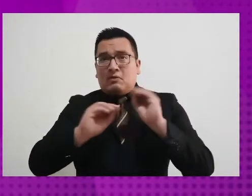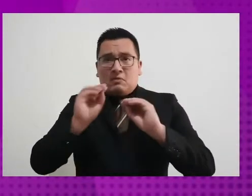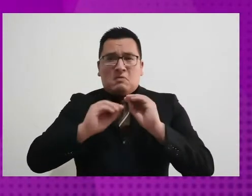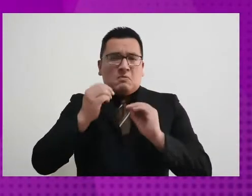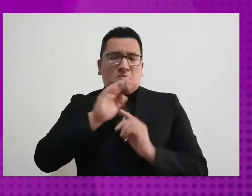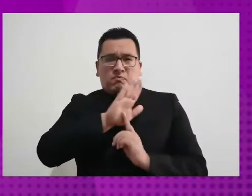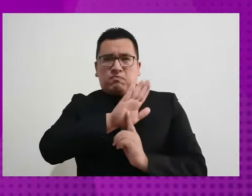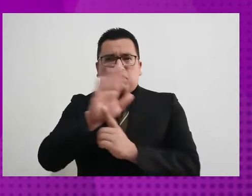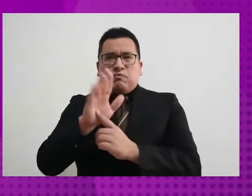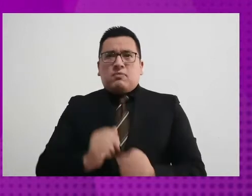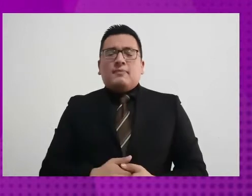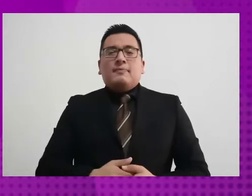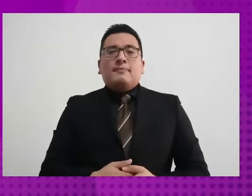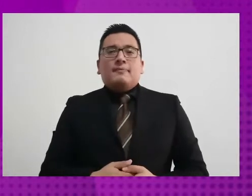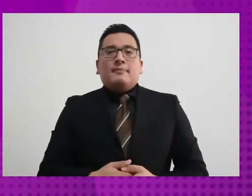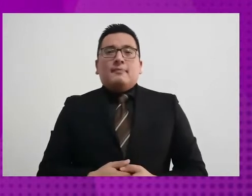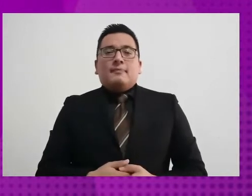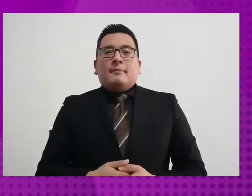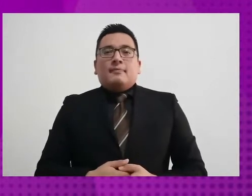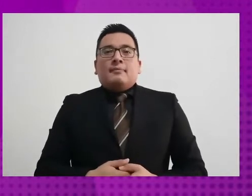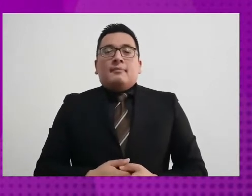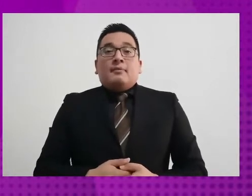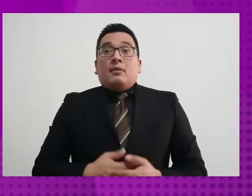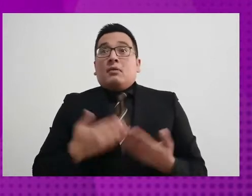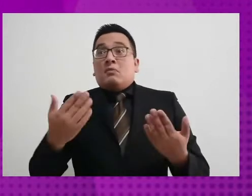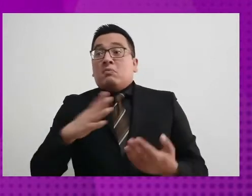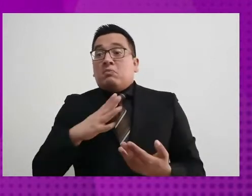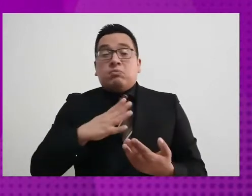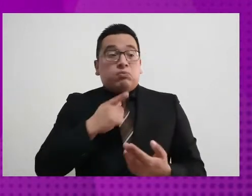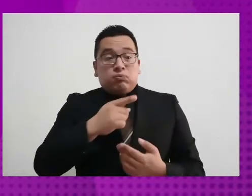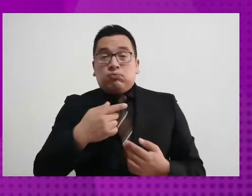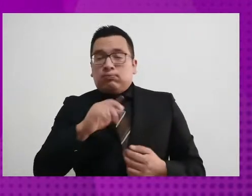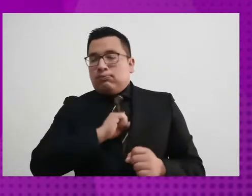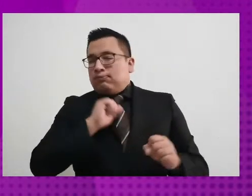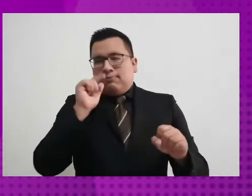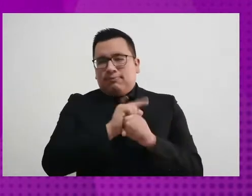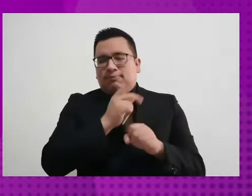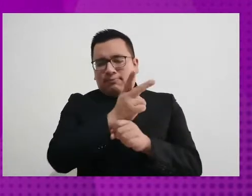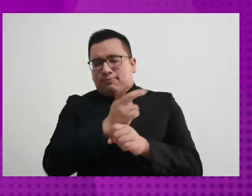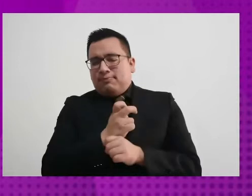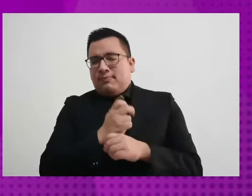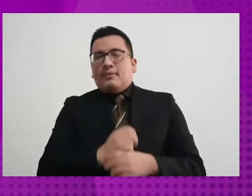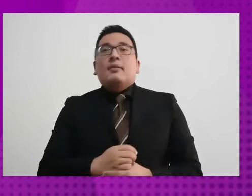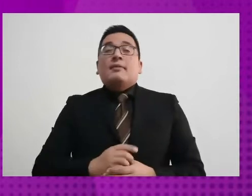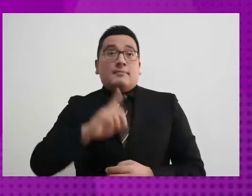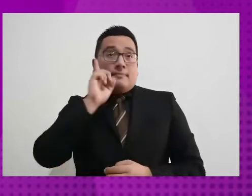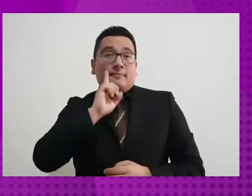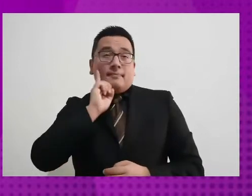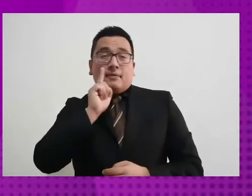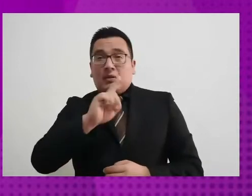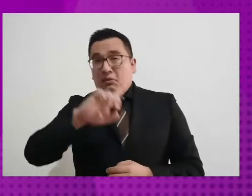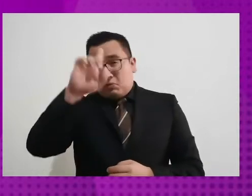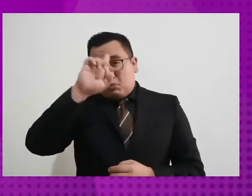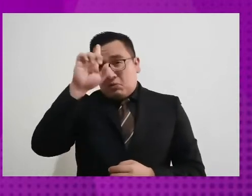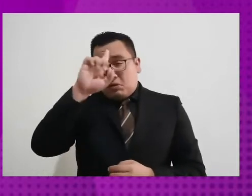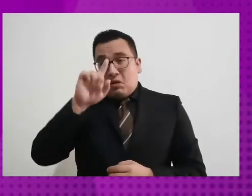Instituto Electoral de Coahuila. El día de hoy tenemos una invitada muy especial, tenemos como invitada a la